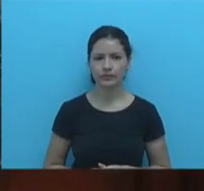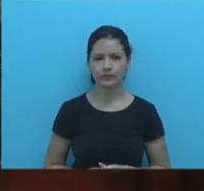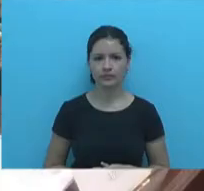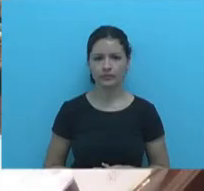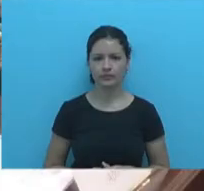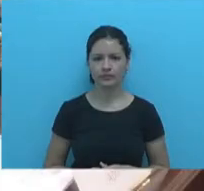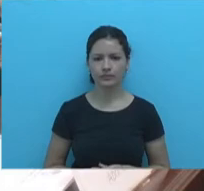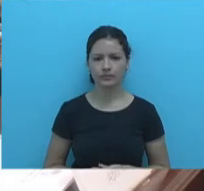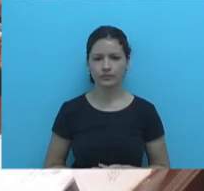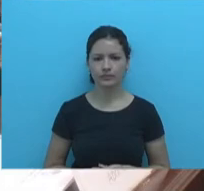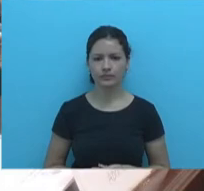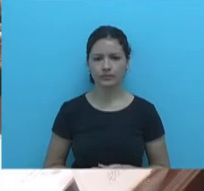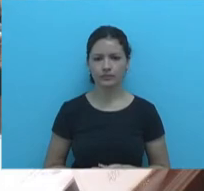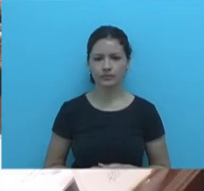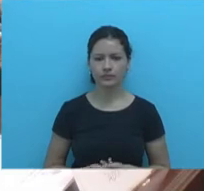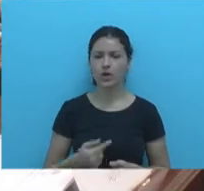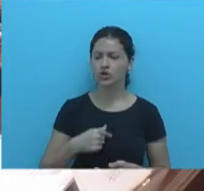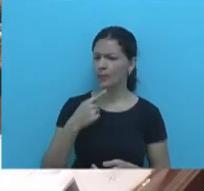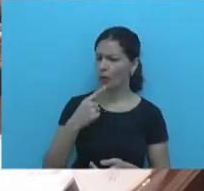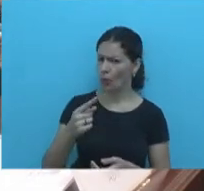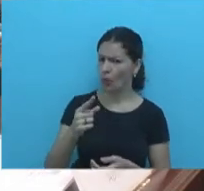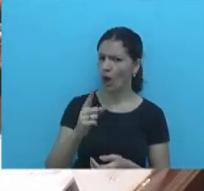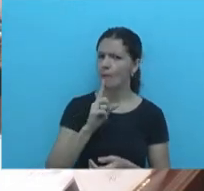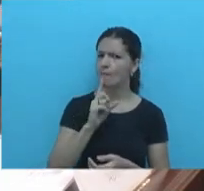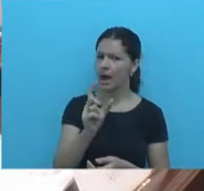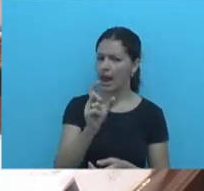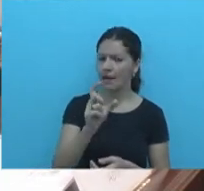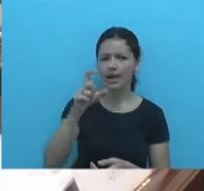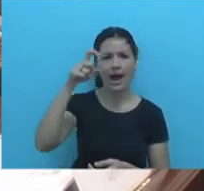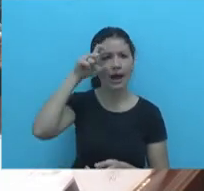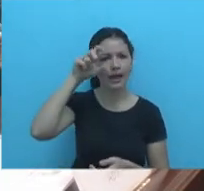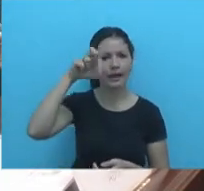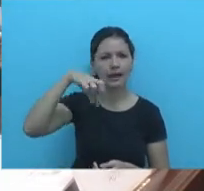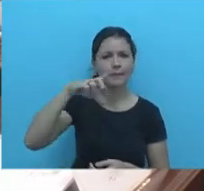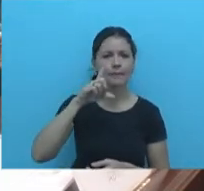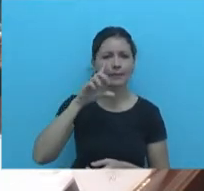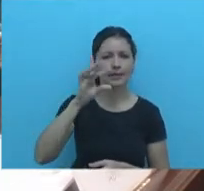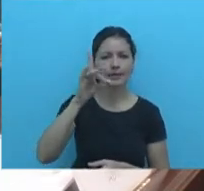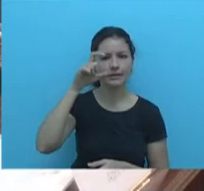significa la palabra epidemiológica.